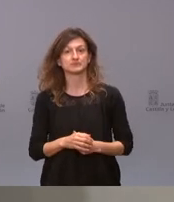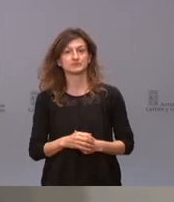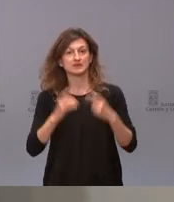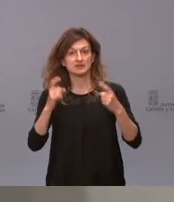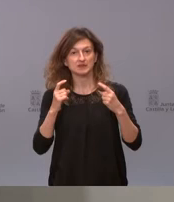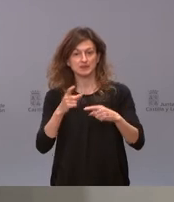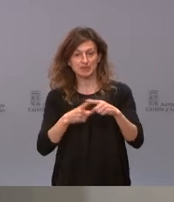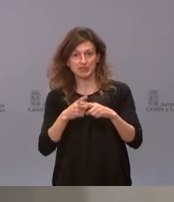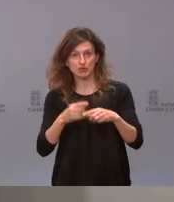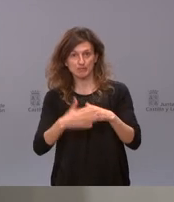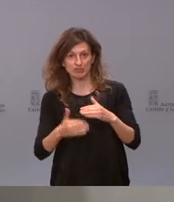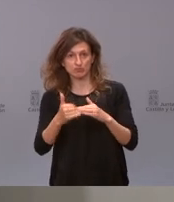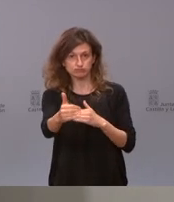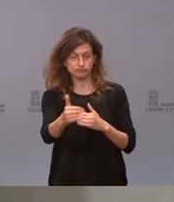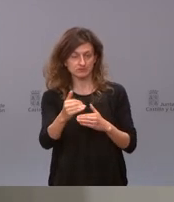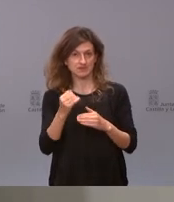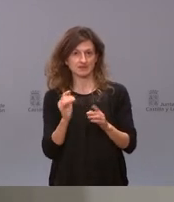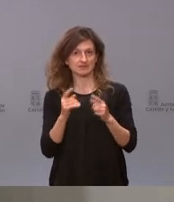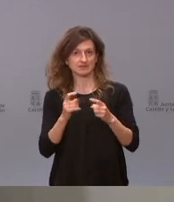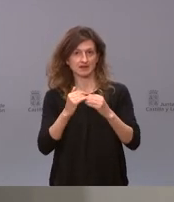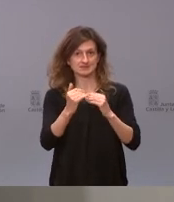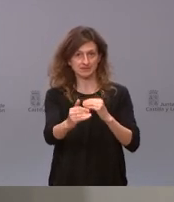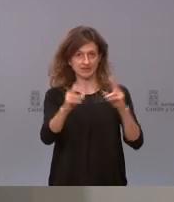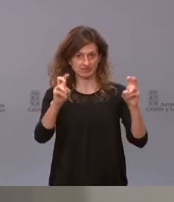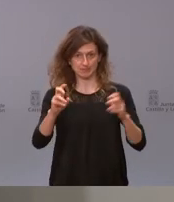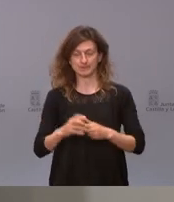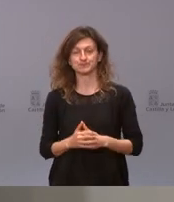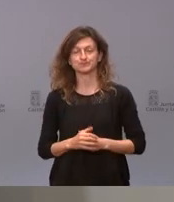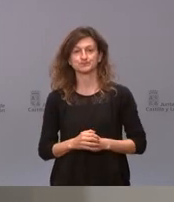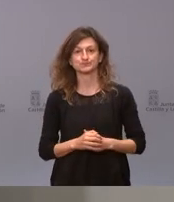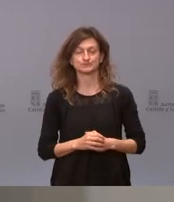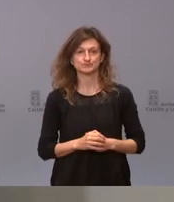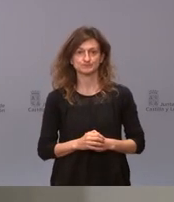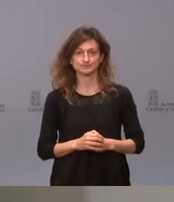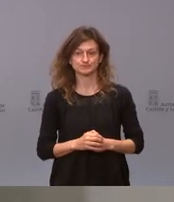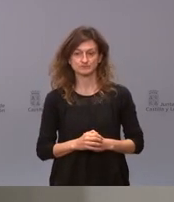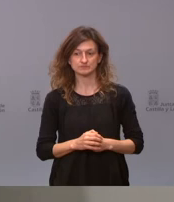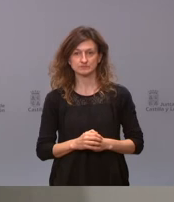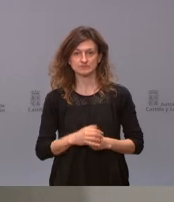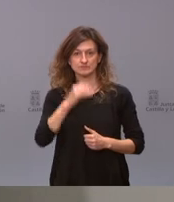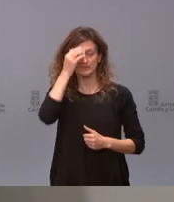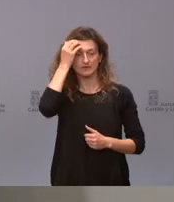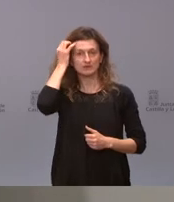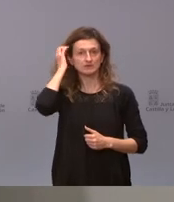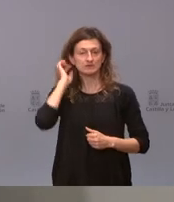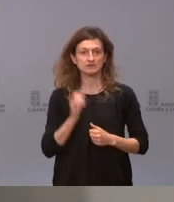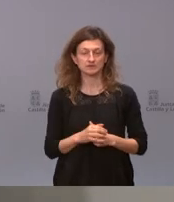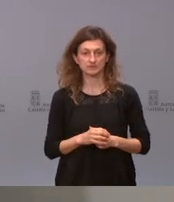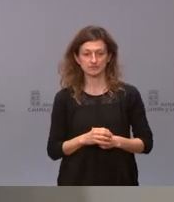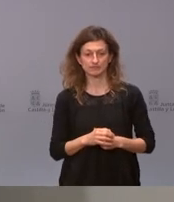y largo plazo dar estabilidad dar estabilidad al tema en cuanto a